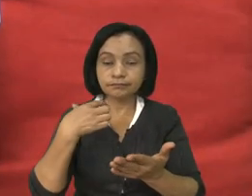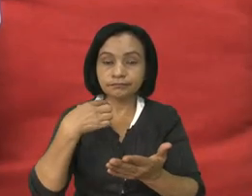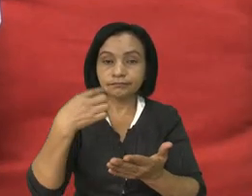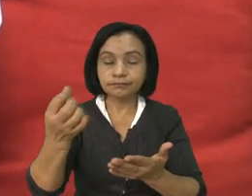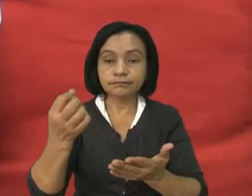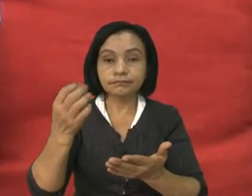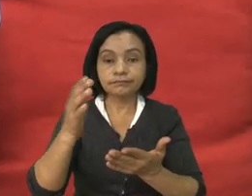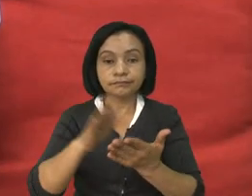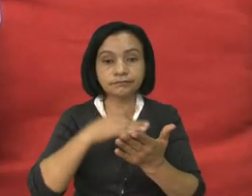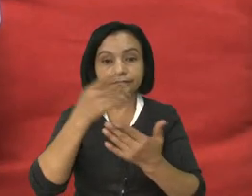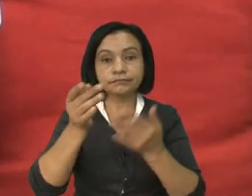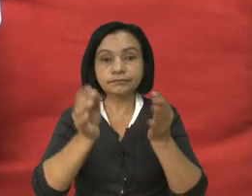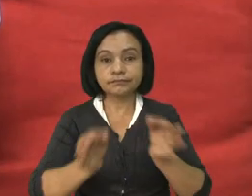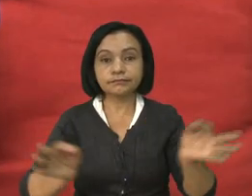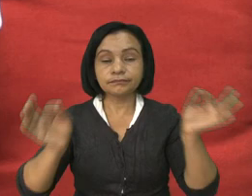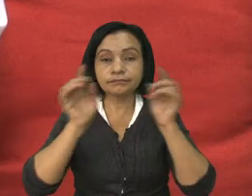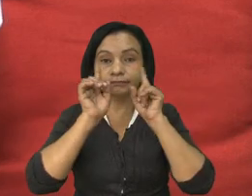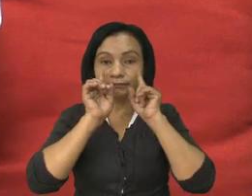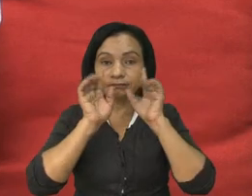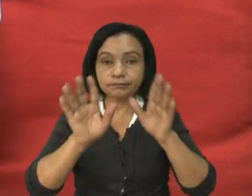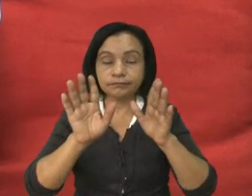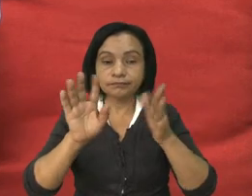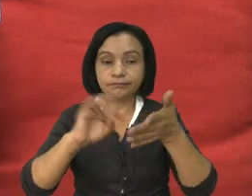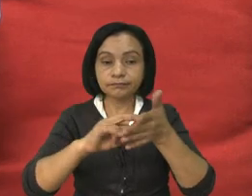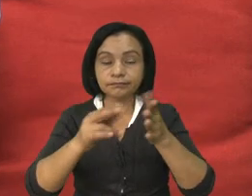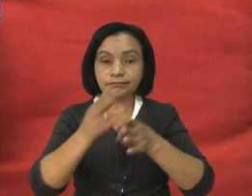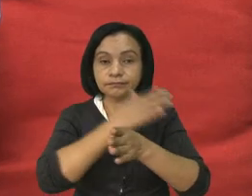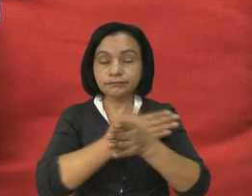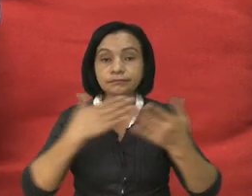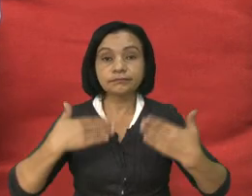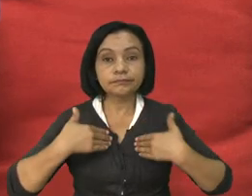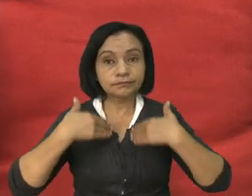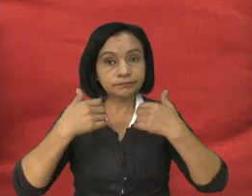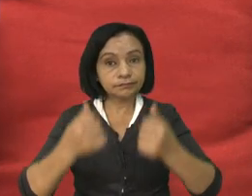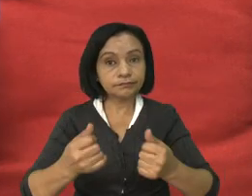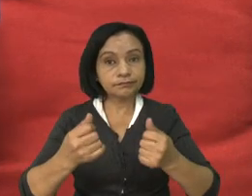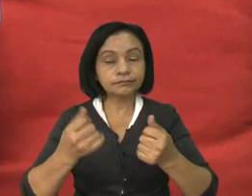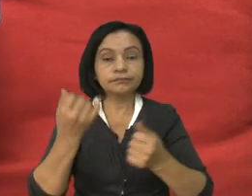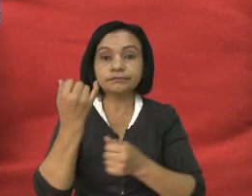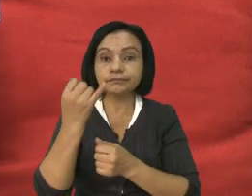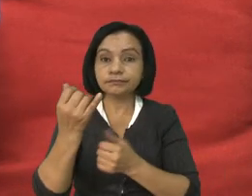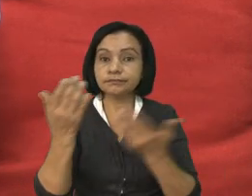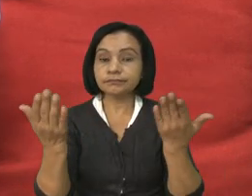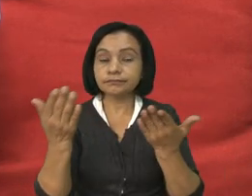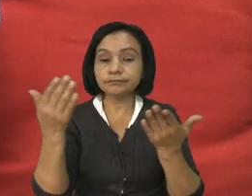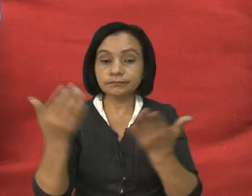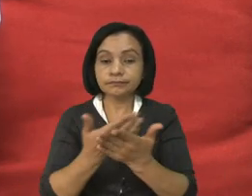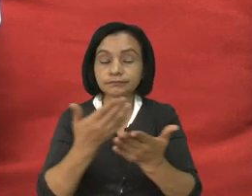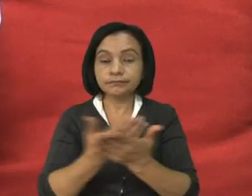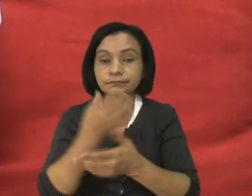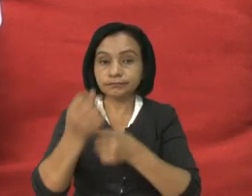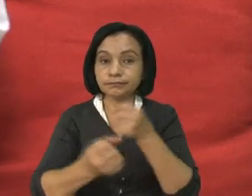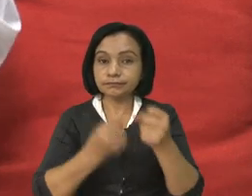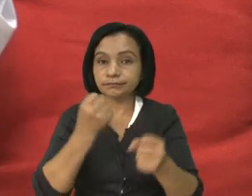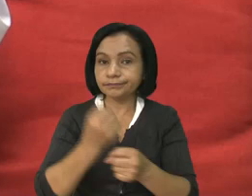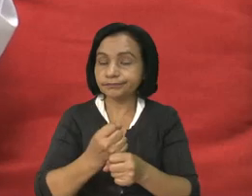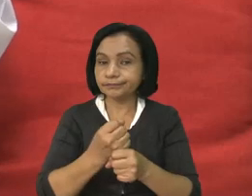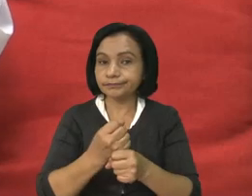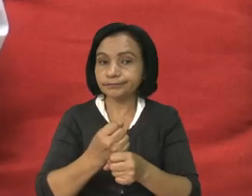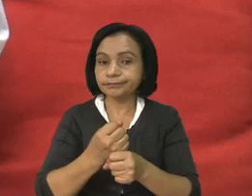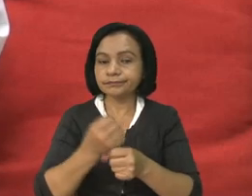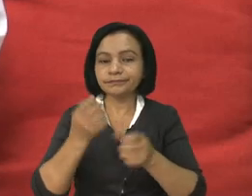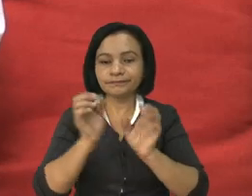un programa muy importante como Prevenir es Salud. Sí, ahorita en estos tiempos que los